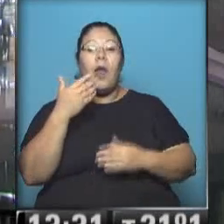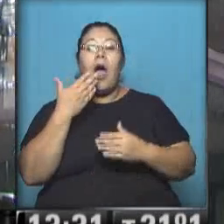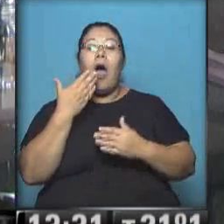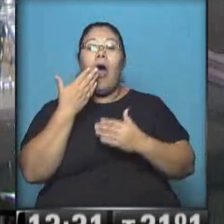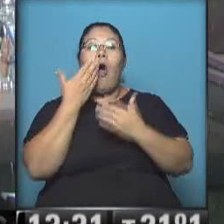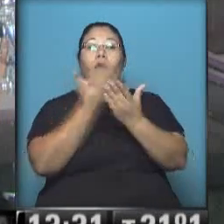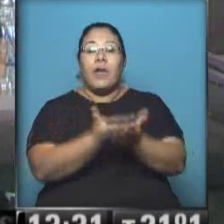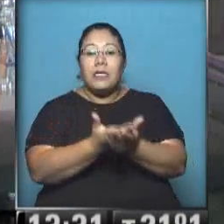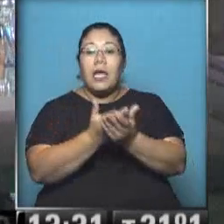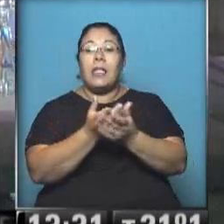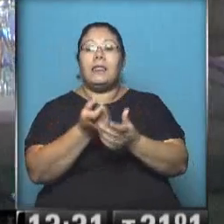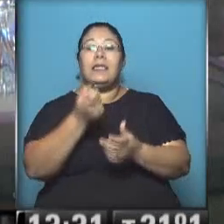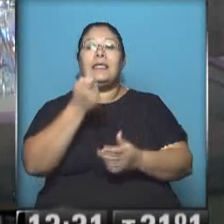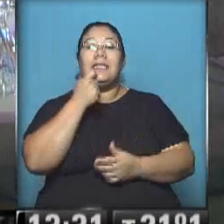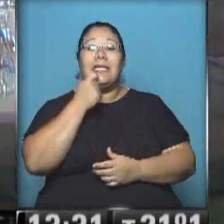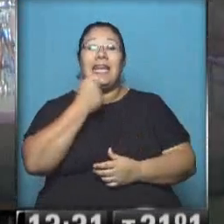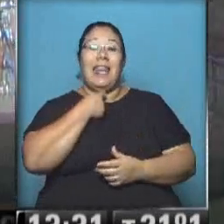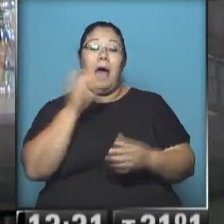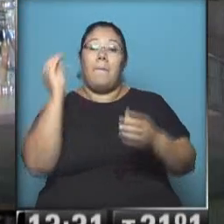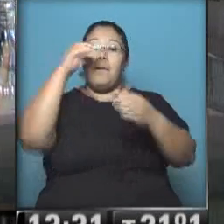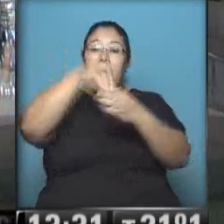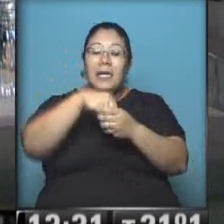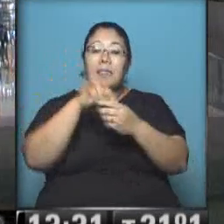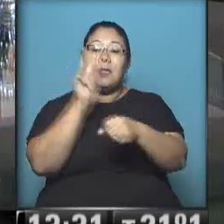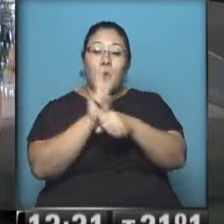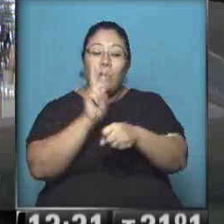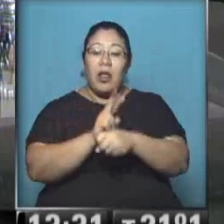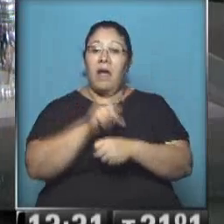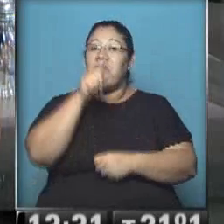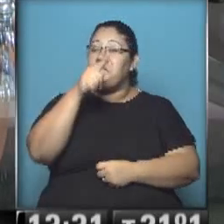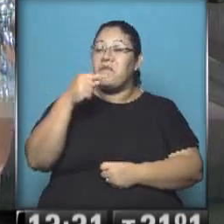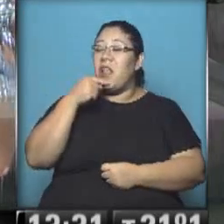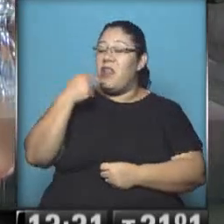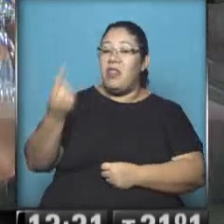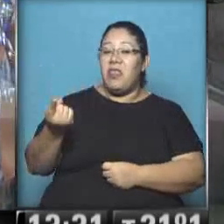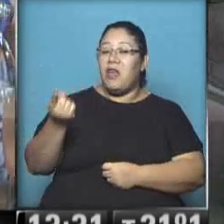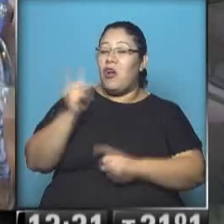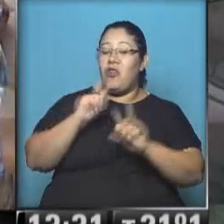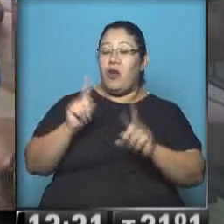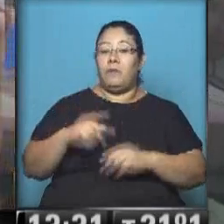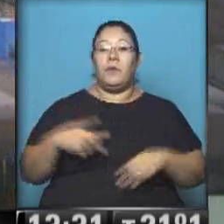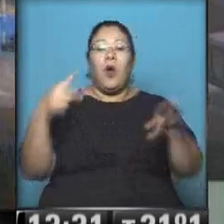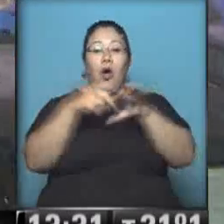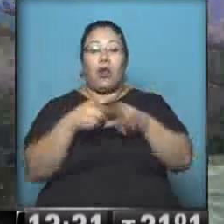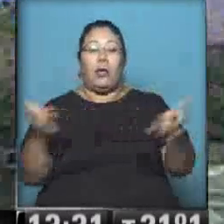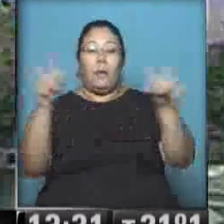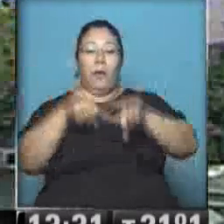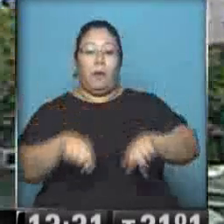reforzar la custodia. Él le dijo que no, lo dijo ante las cámaras de Todo Noticias en una entrevista que hizo la semana pasada. Pausa, volvemos.